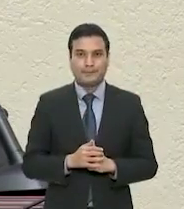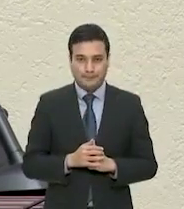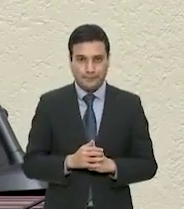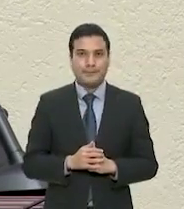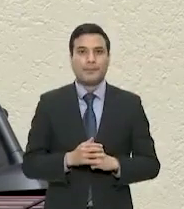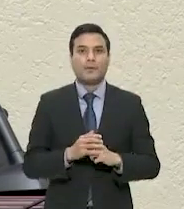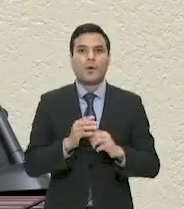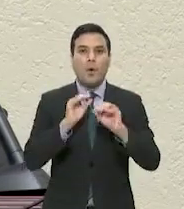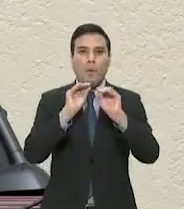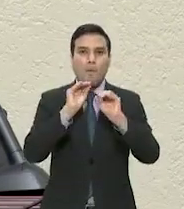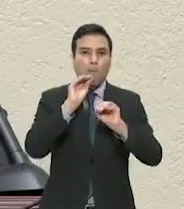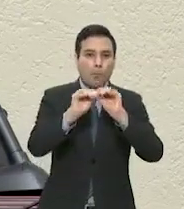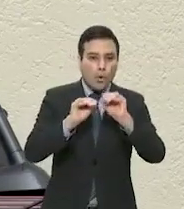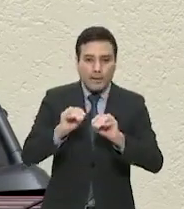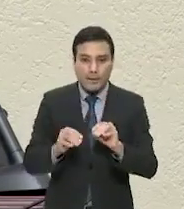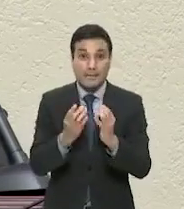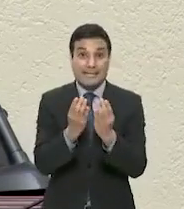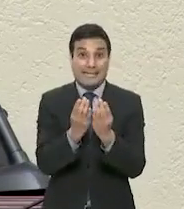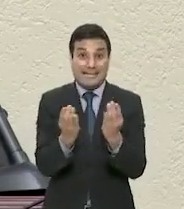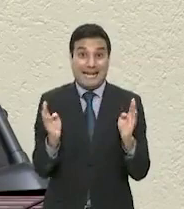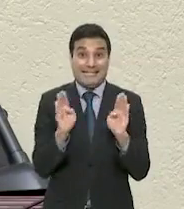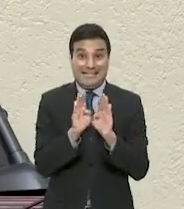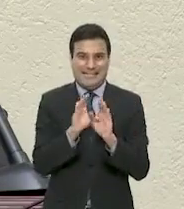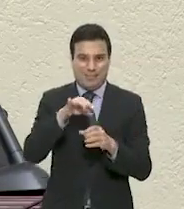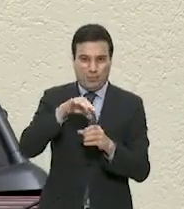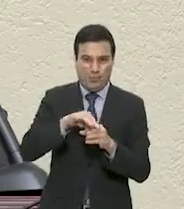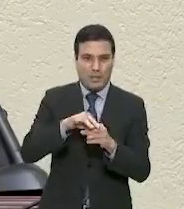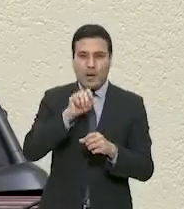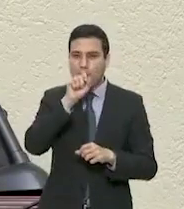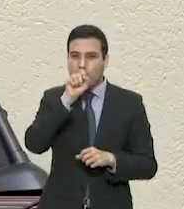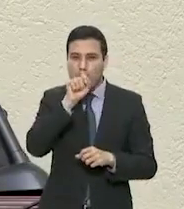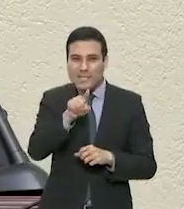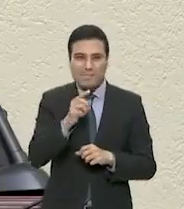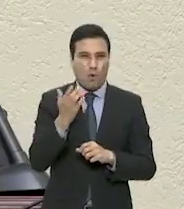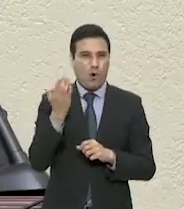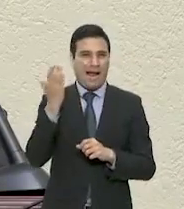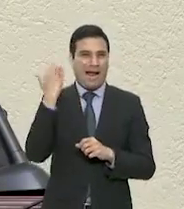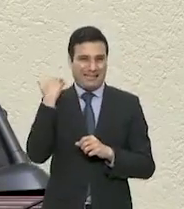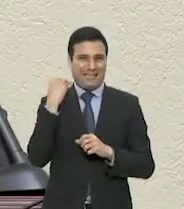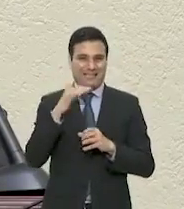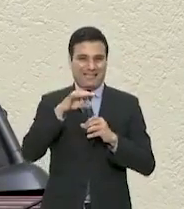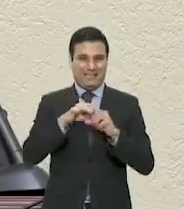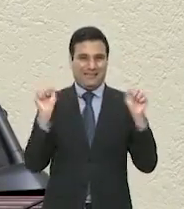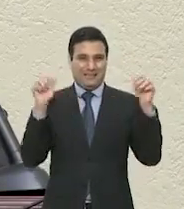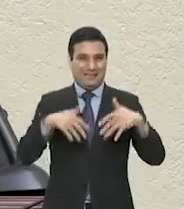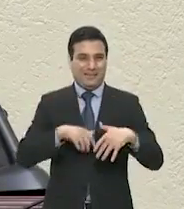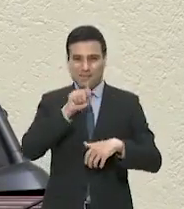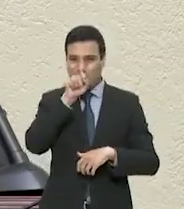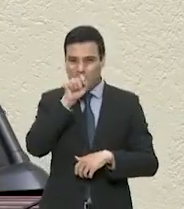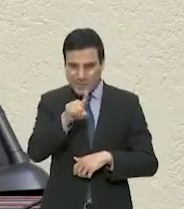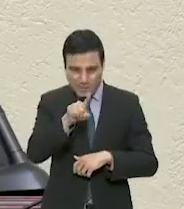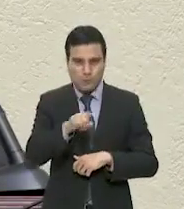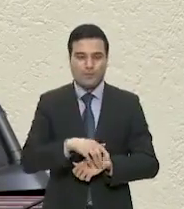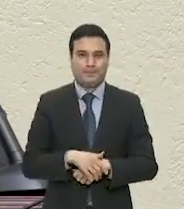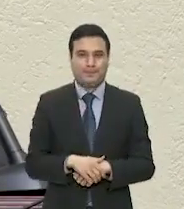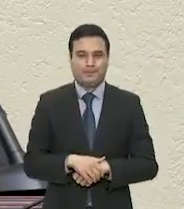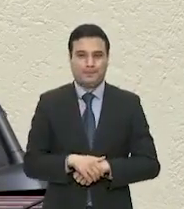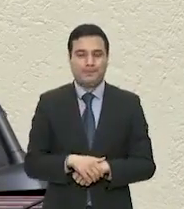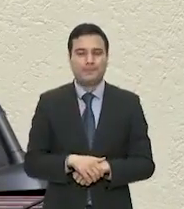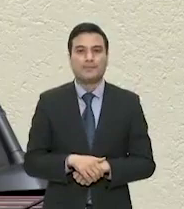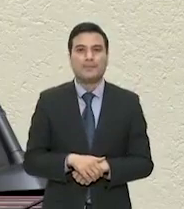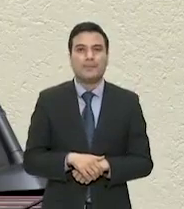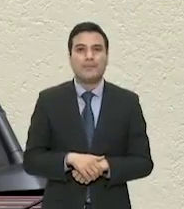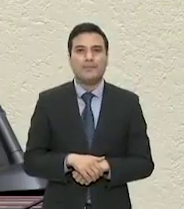determinadas para la jornada del proceso electoral anterior esto es en los hechos y para el ejercicio que nos